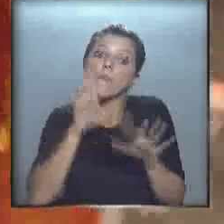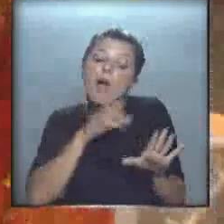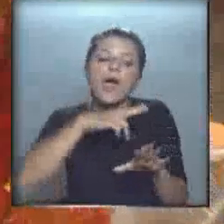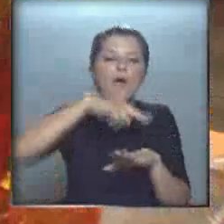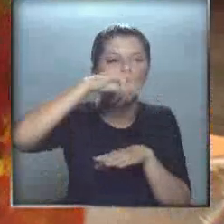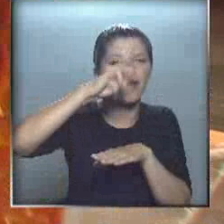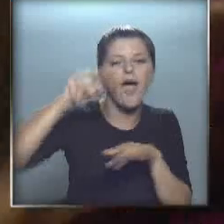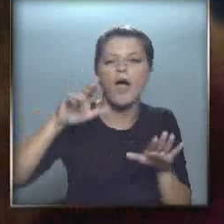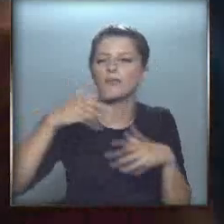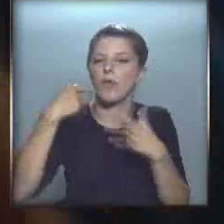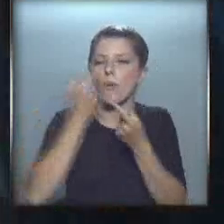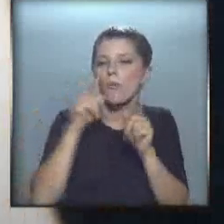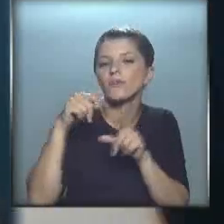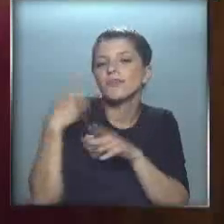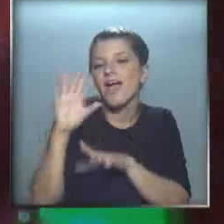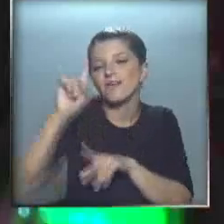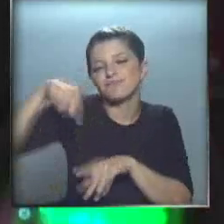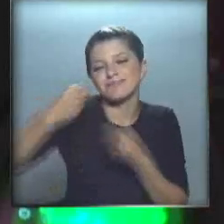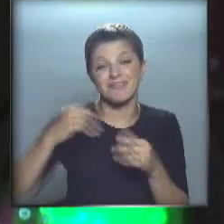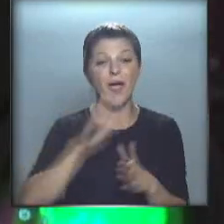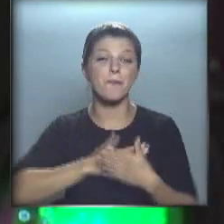encuentra el amor. Hay caras acá.